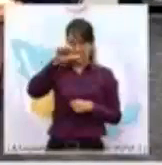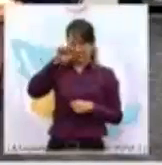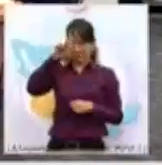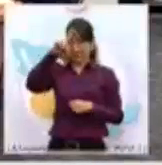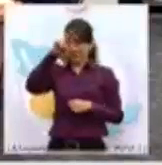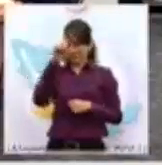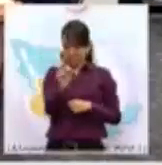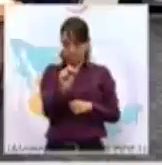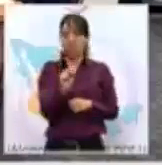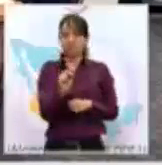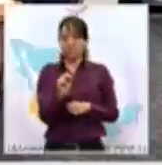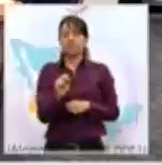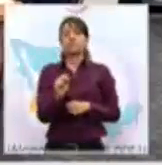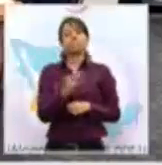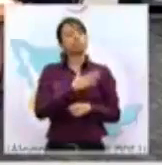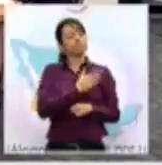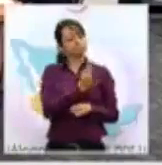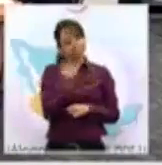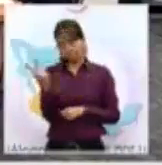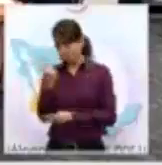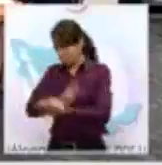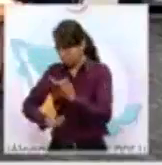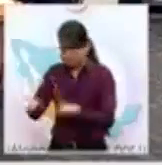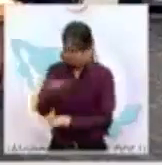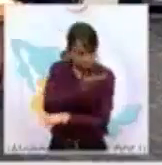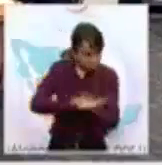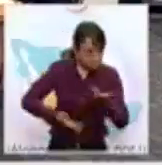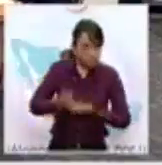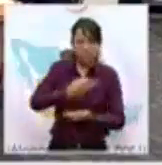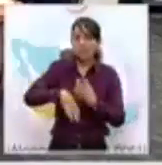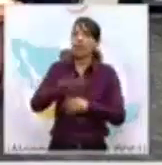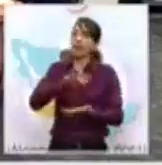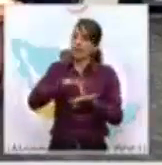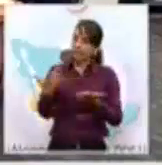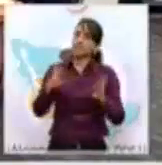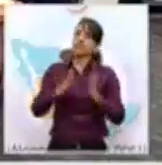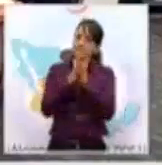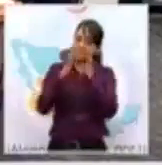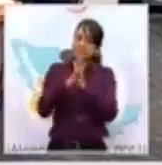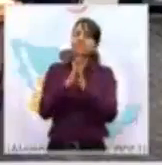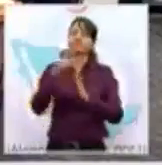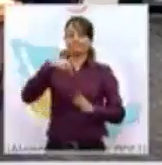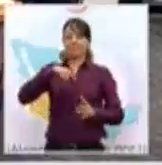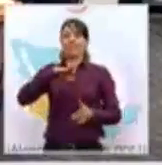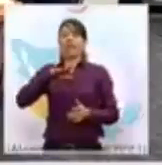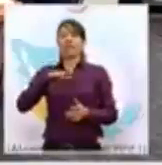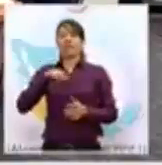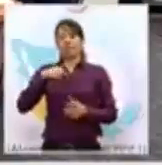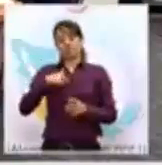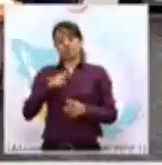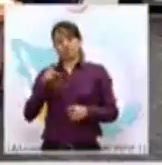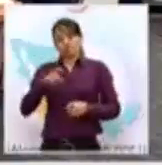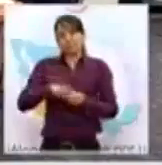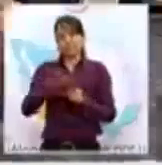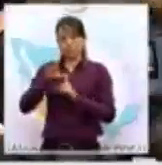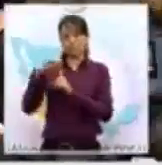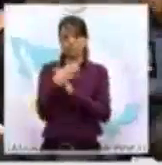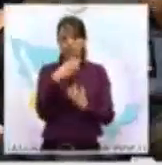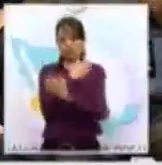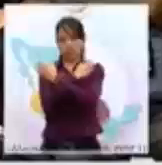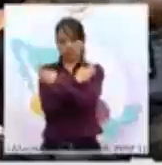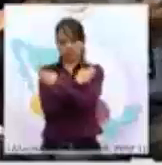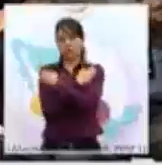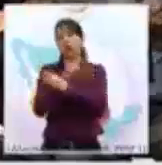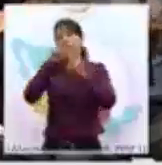Bienvenidos y gracias por su participación. En la Comisión de Educación hemos clasificado los temas en 4